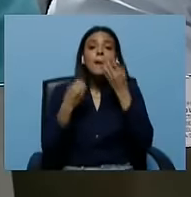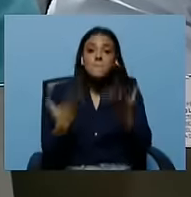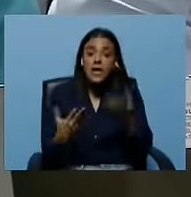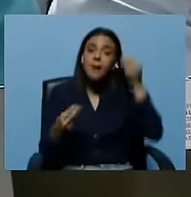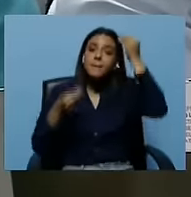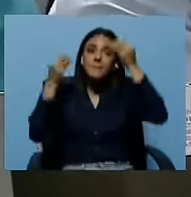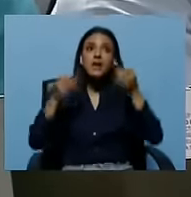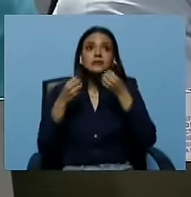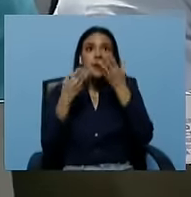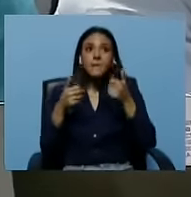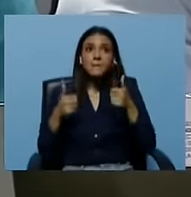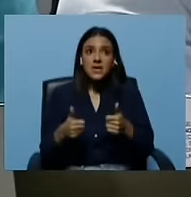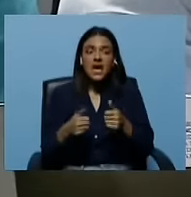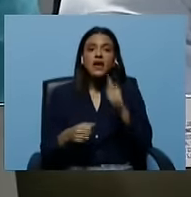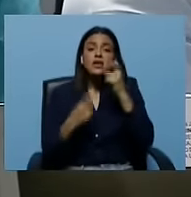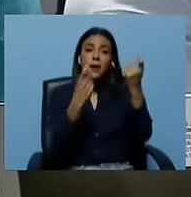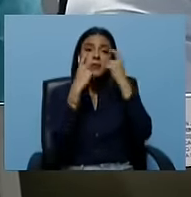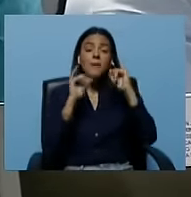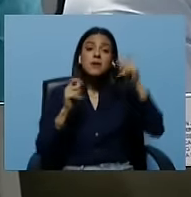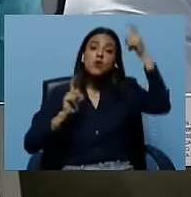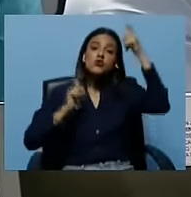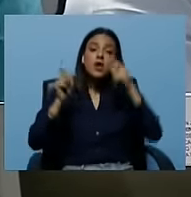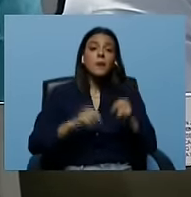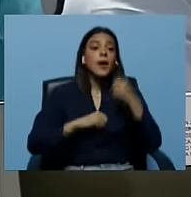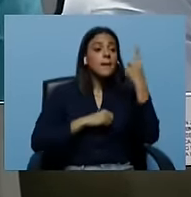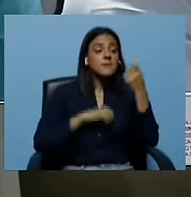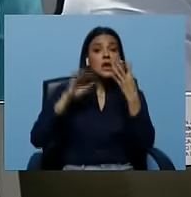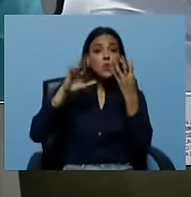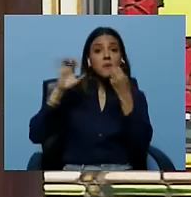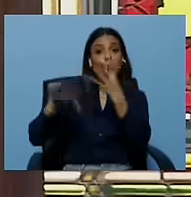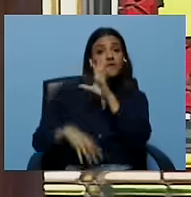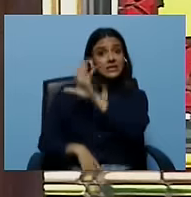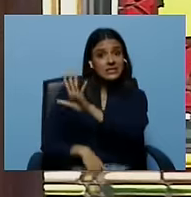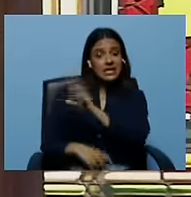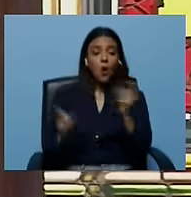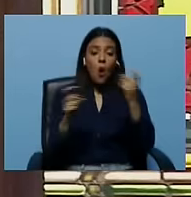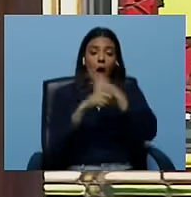Es un concepto que me enseñó Chávez en 1995, agosto